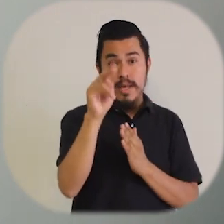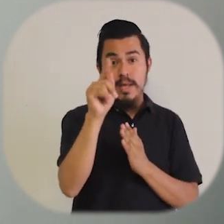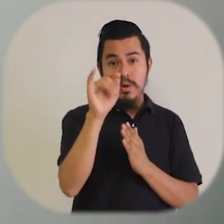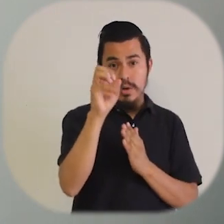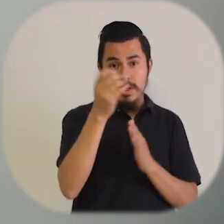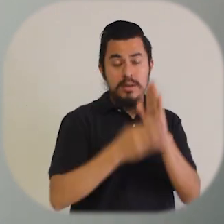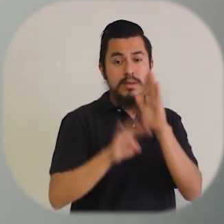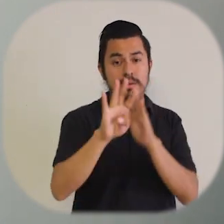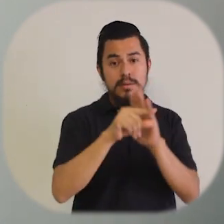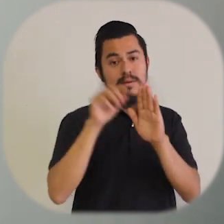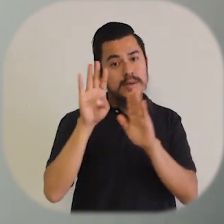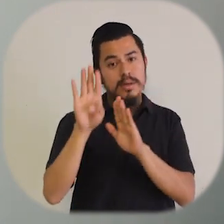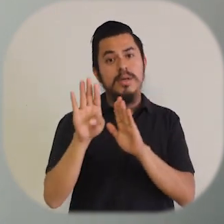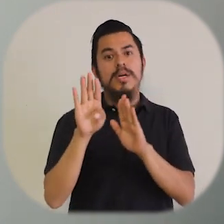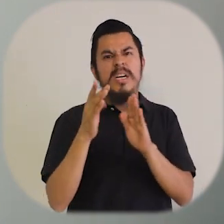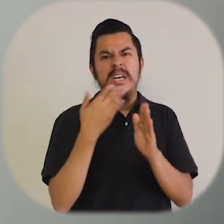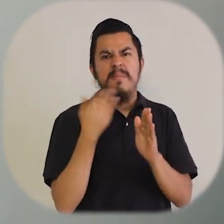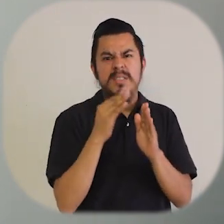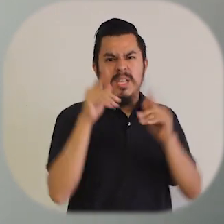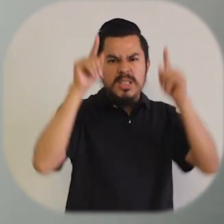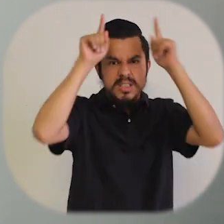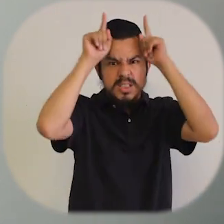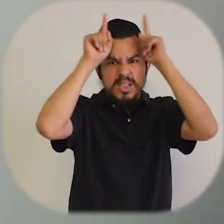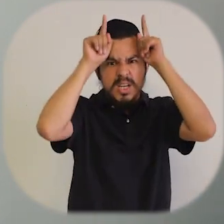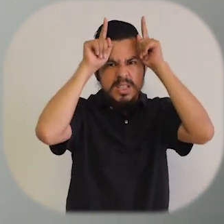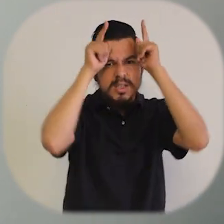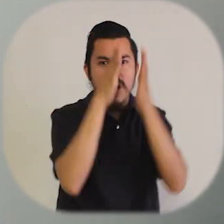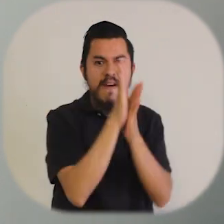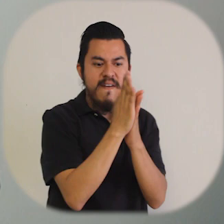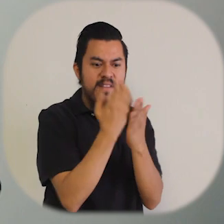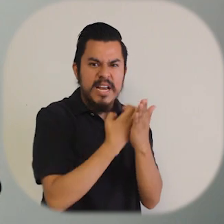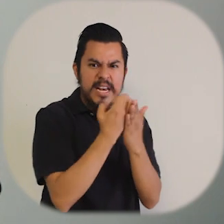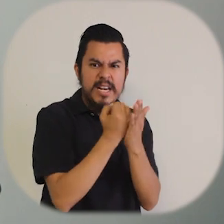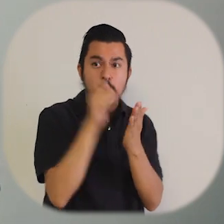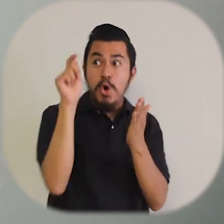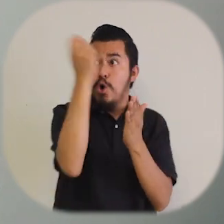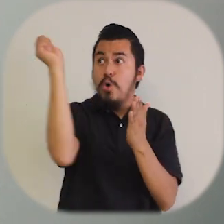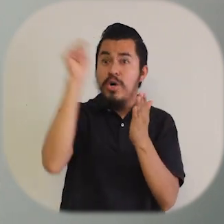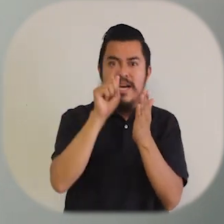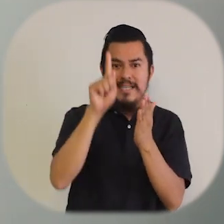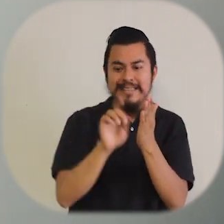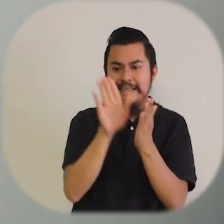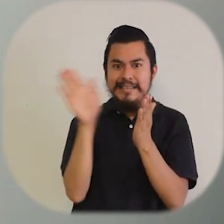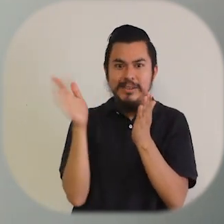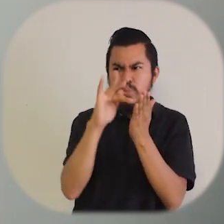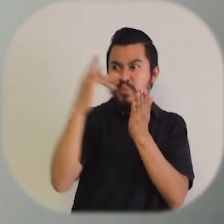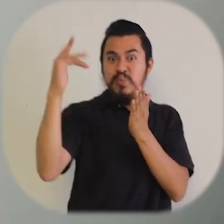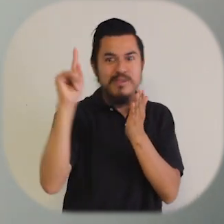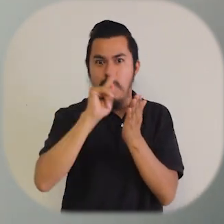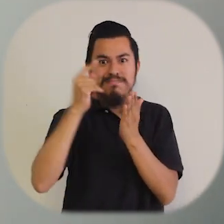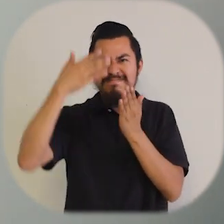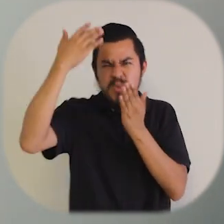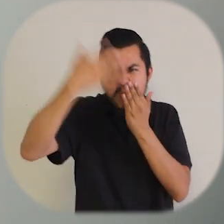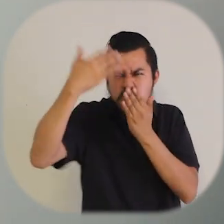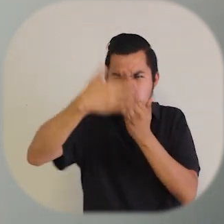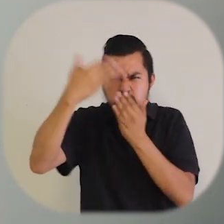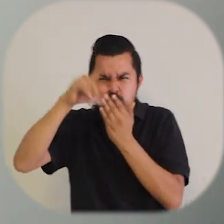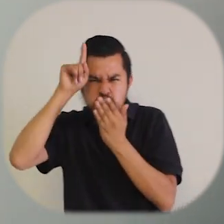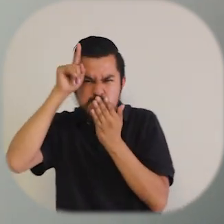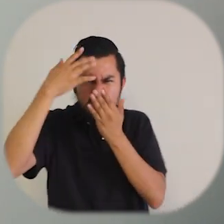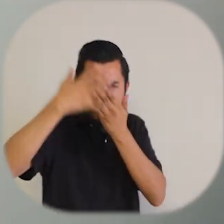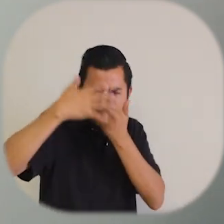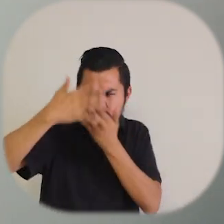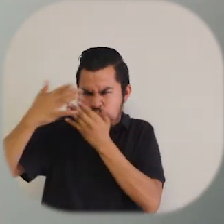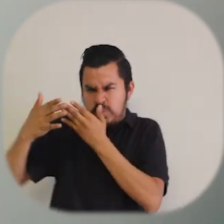Cristo resplandezca. En Gálatas capítulo 1, versículos 6 al 9, nosotros vemos algo que es muy